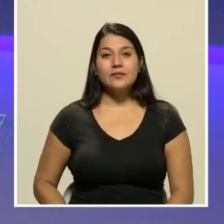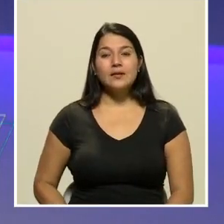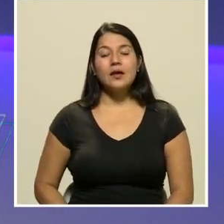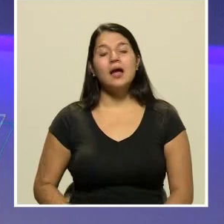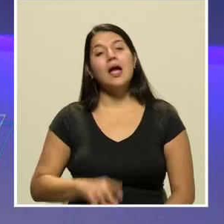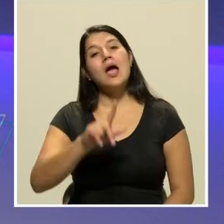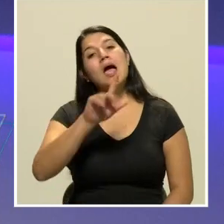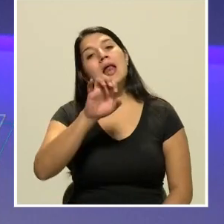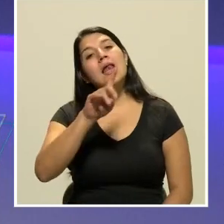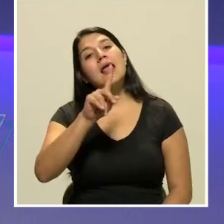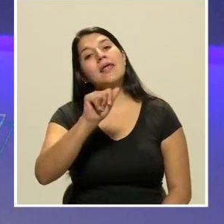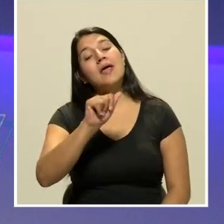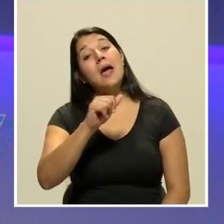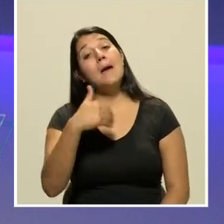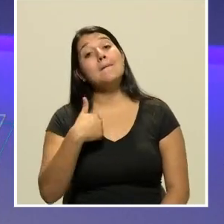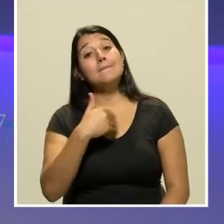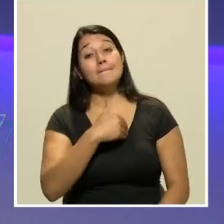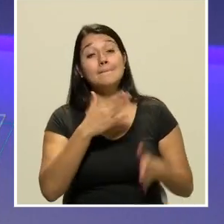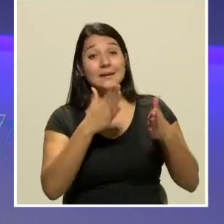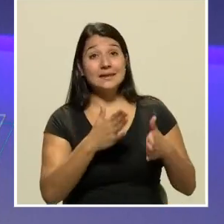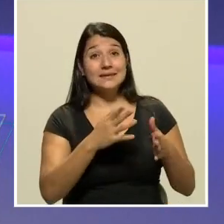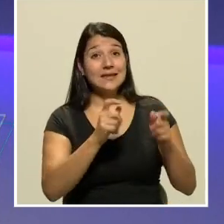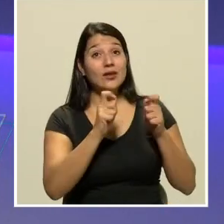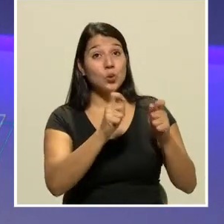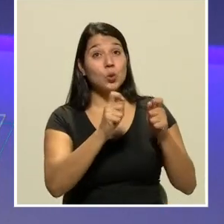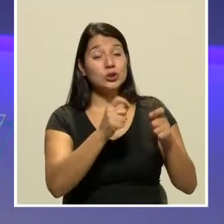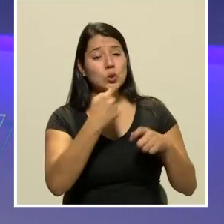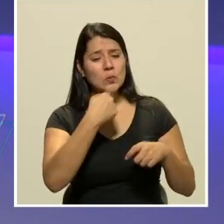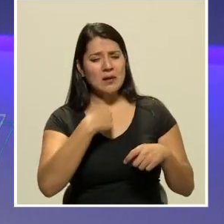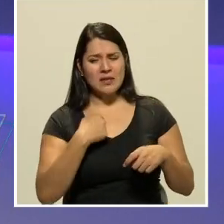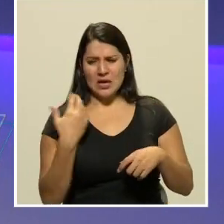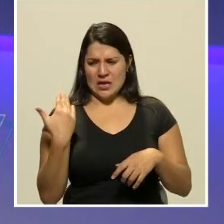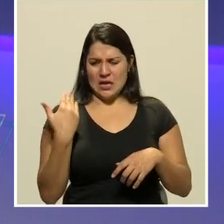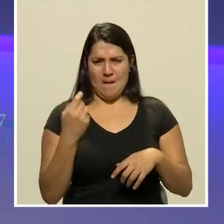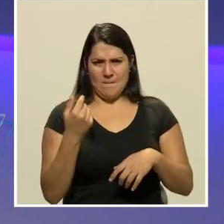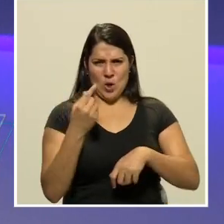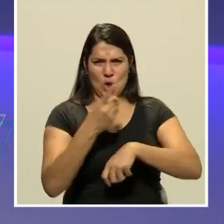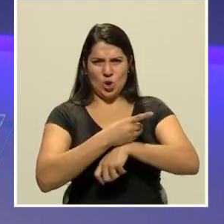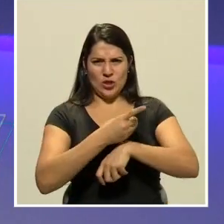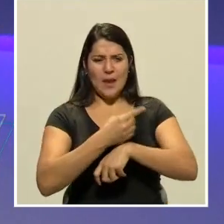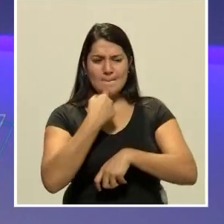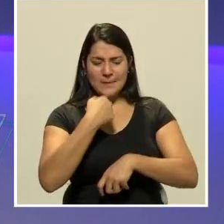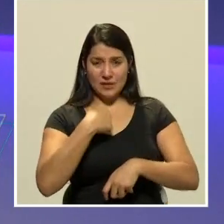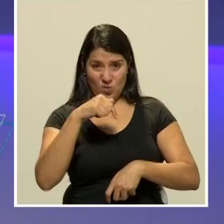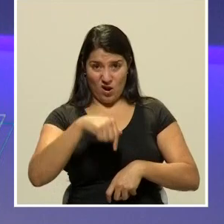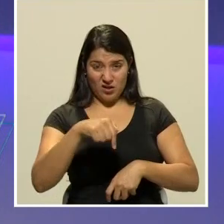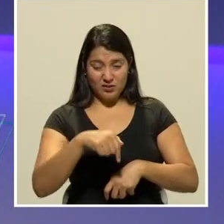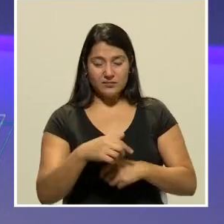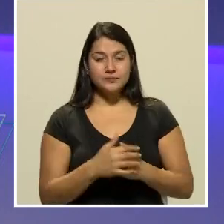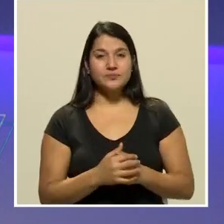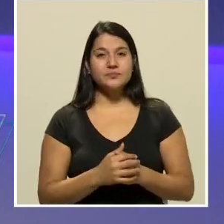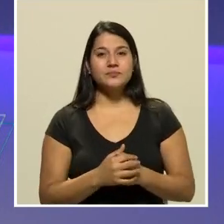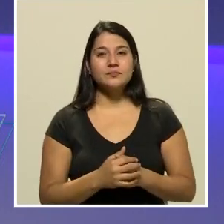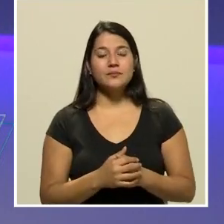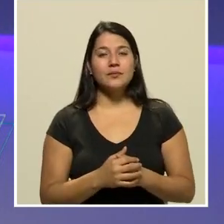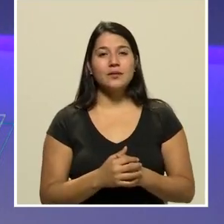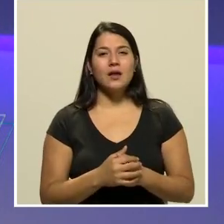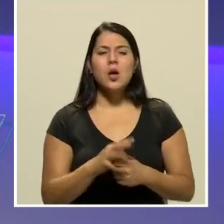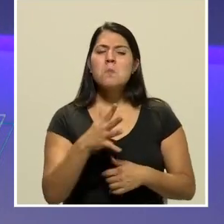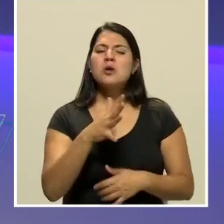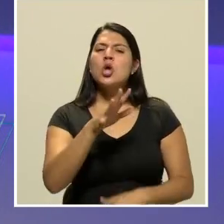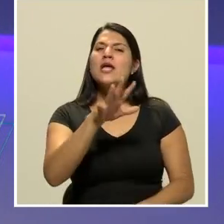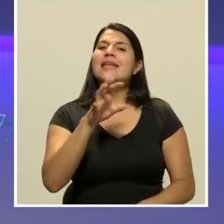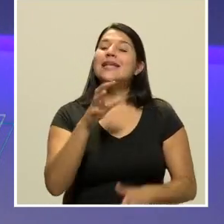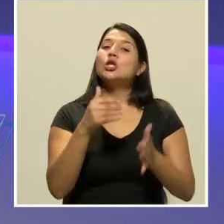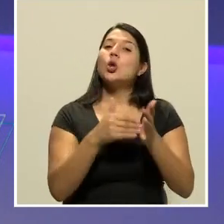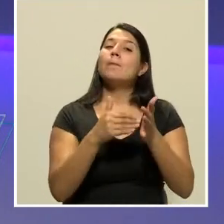Doña Leda, la ministra de Educación me dijo hace poquitos días en este mismo espacio que hay unos